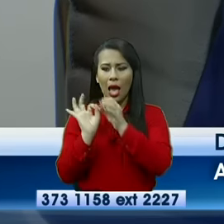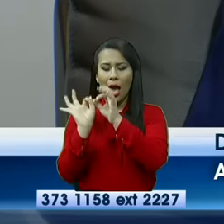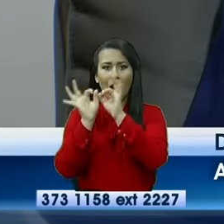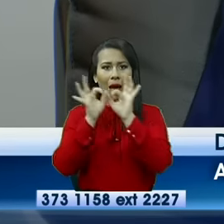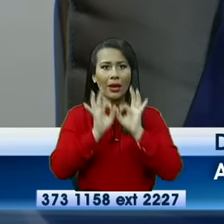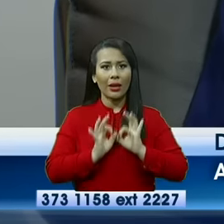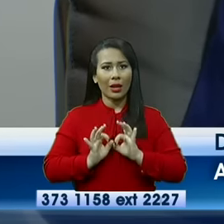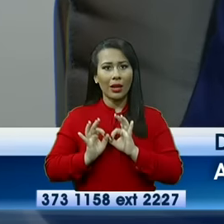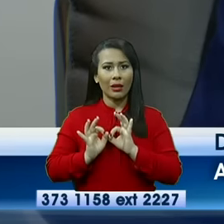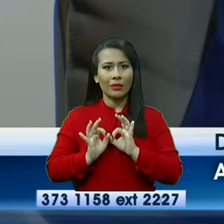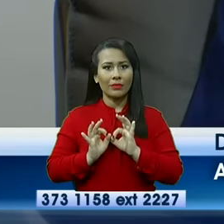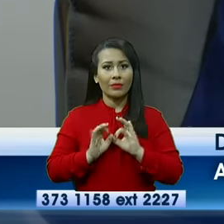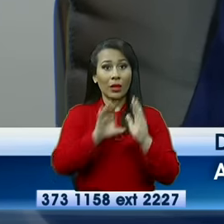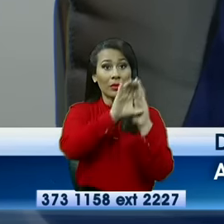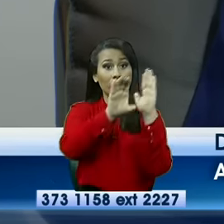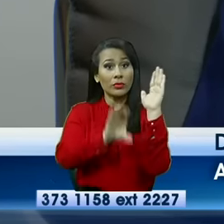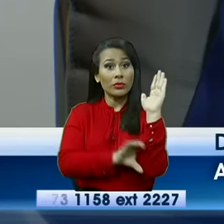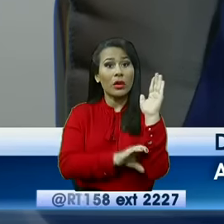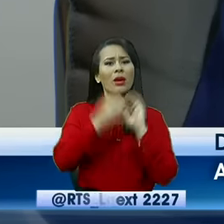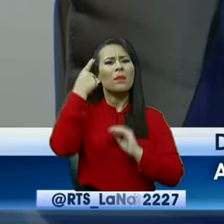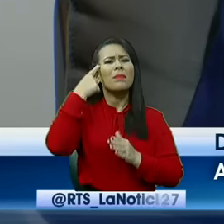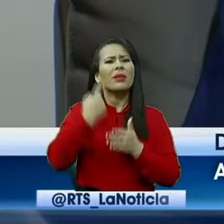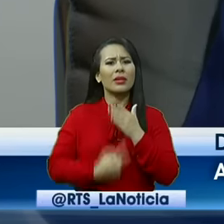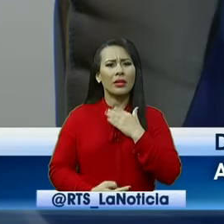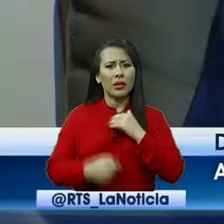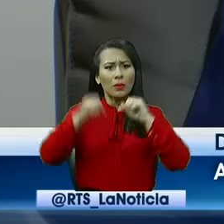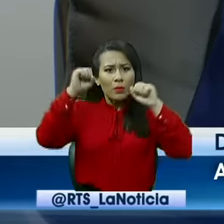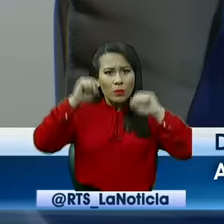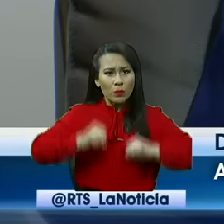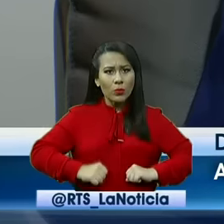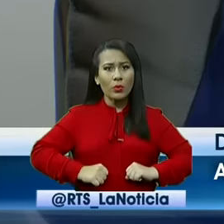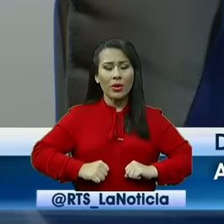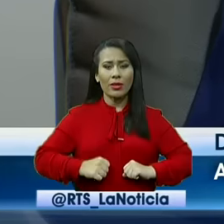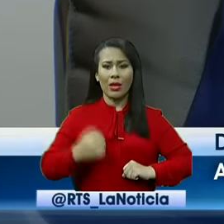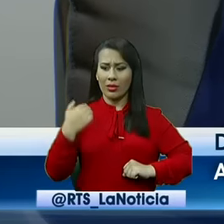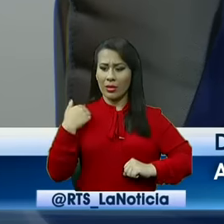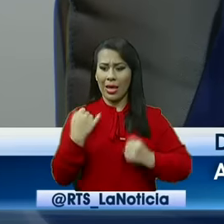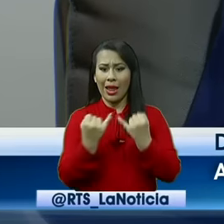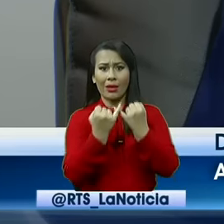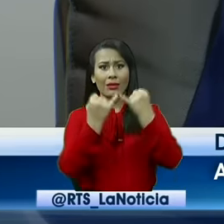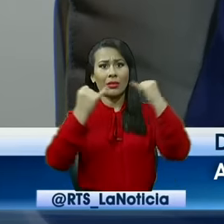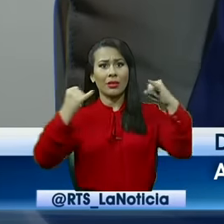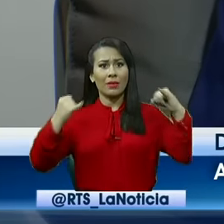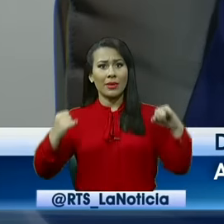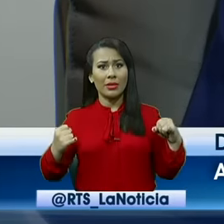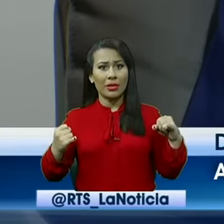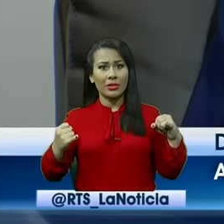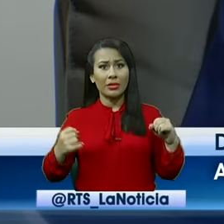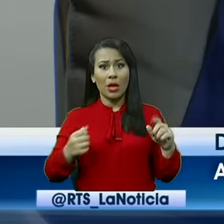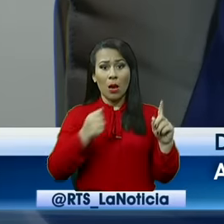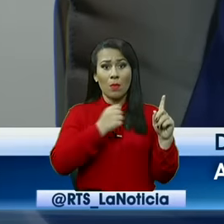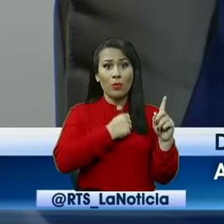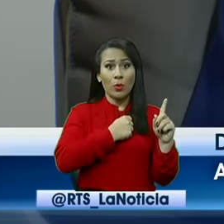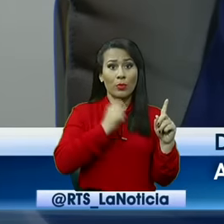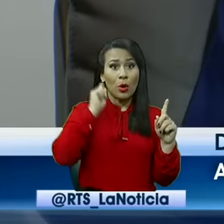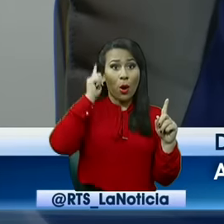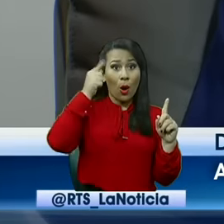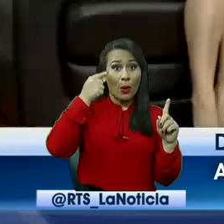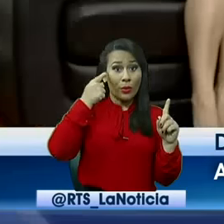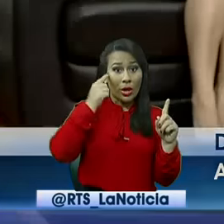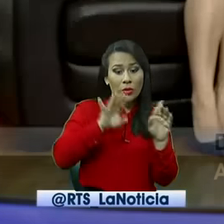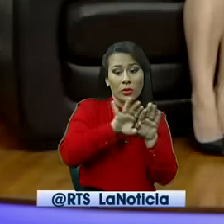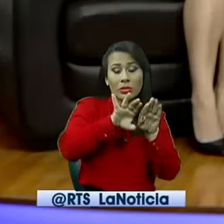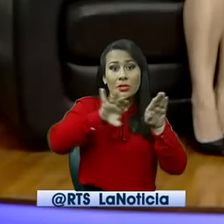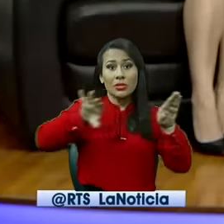constitucional para que exista Independencia entre los poderes del Estado eso es necesario es